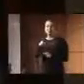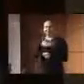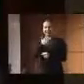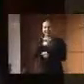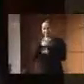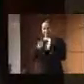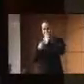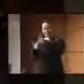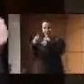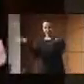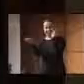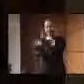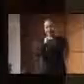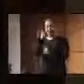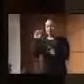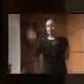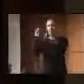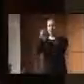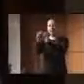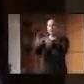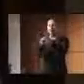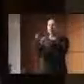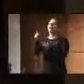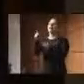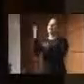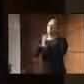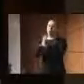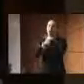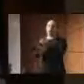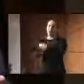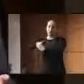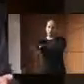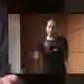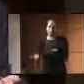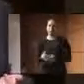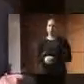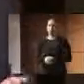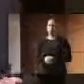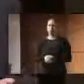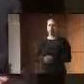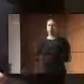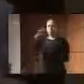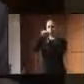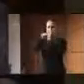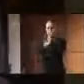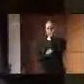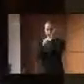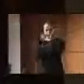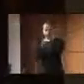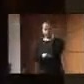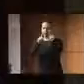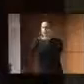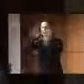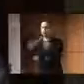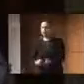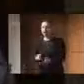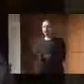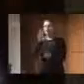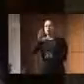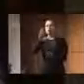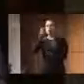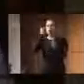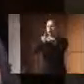serie de efectos, de consecuencias. Le da una agenda muy distinta a las propias organizaciones. Ya es una agenda